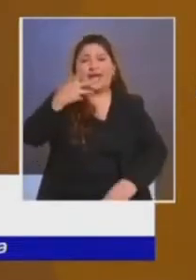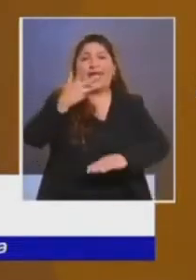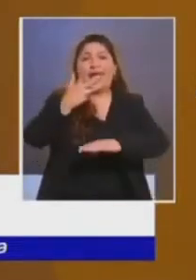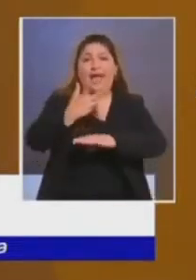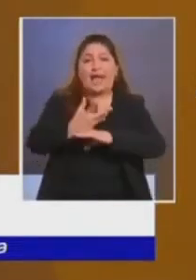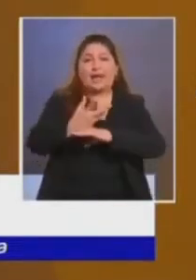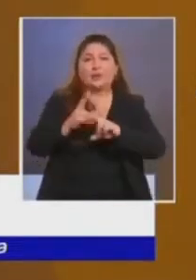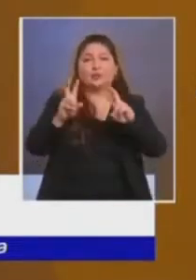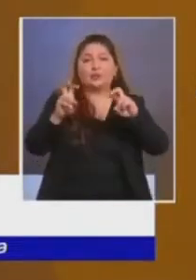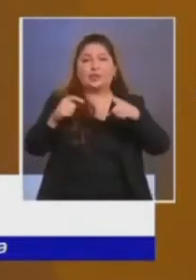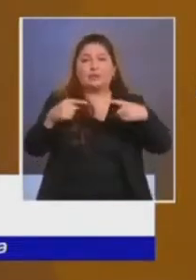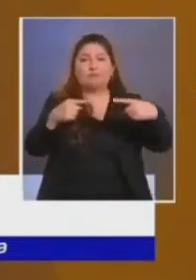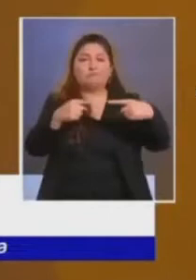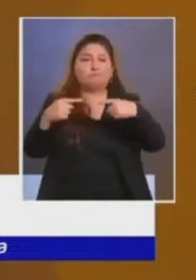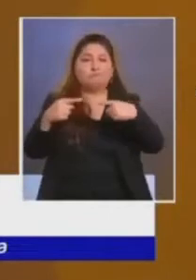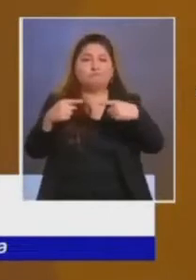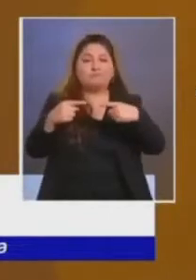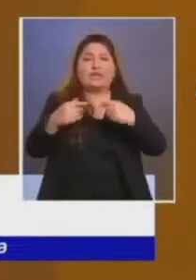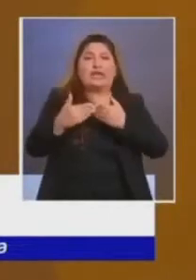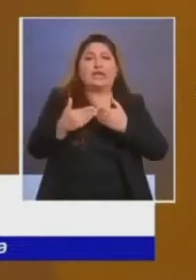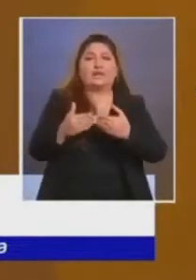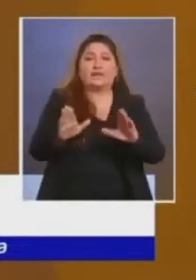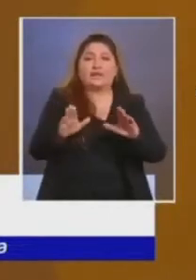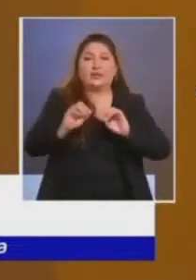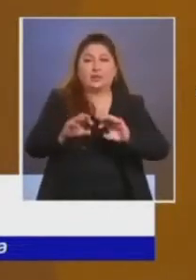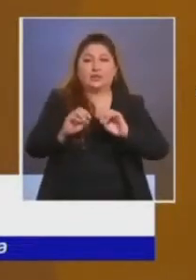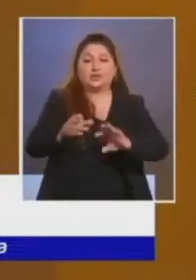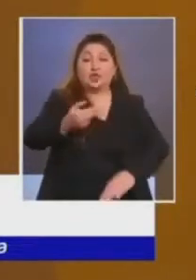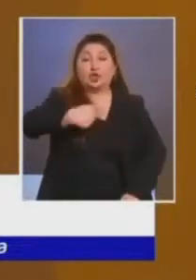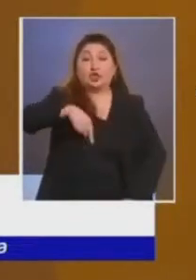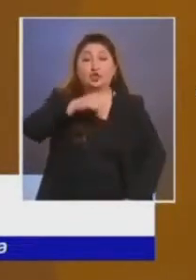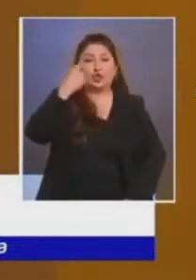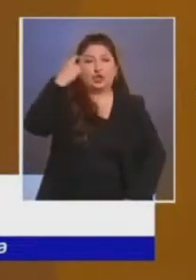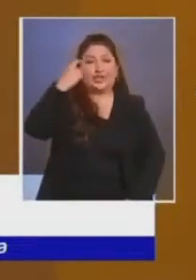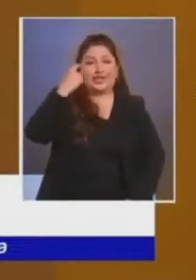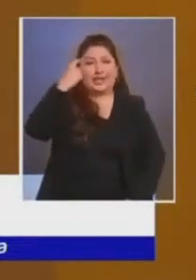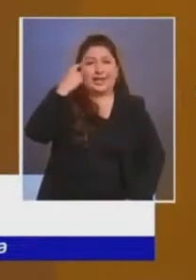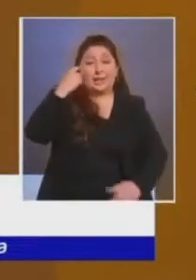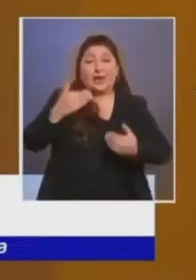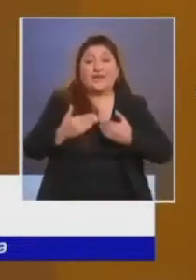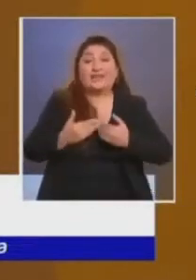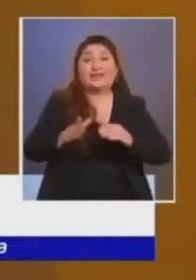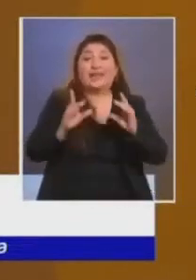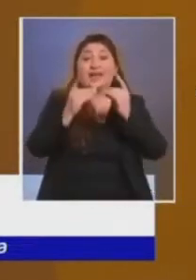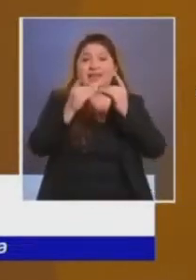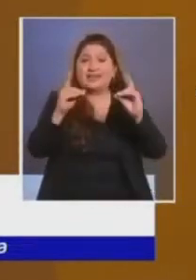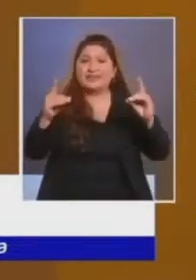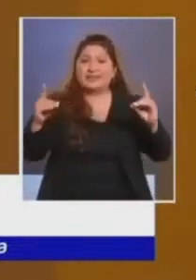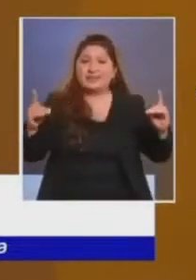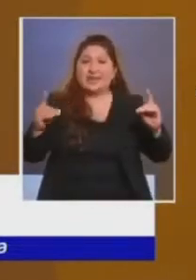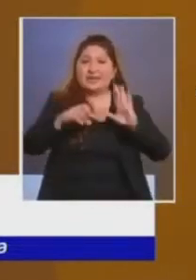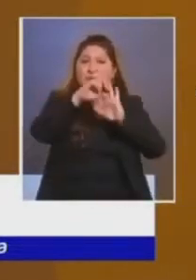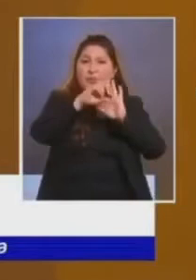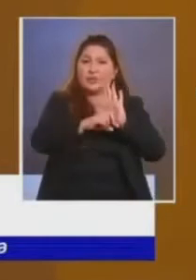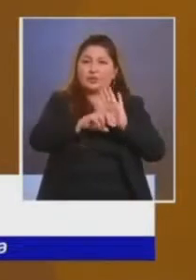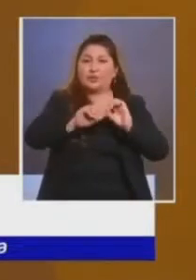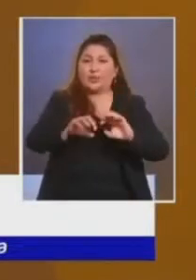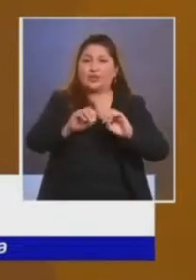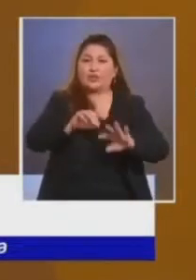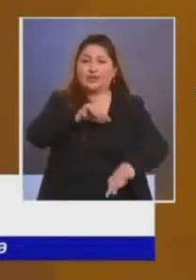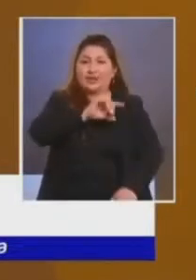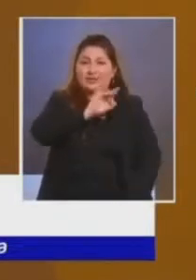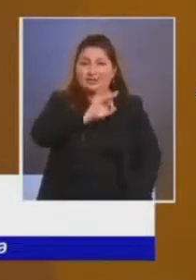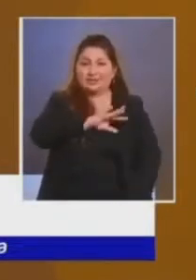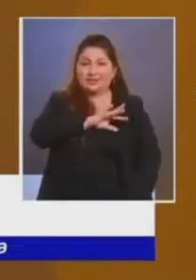educación. Nosotros creemos profundamente en la libertad y diversidad de los proyectos educativos en Chile